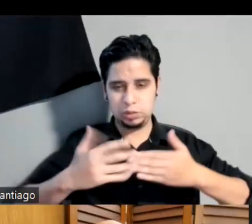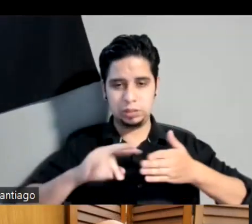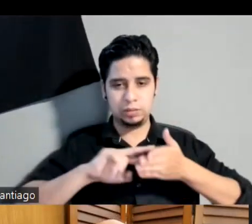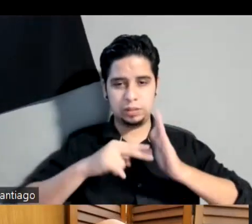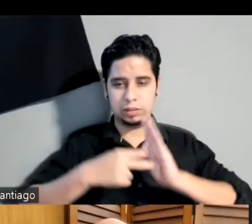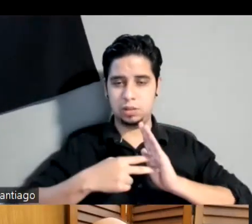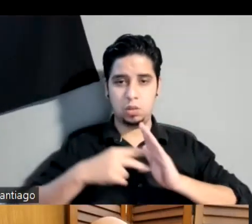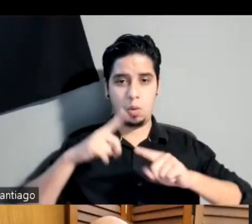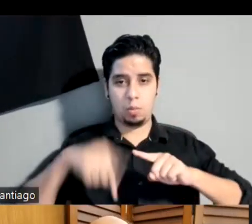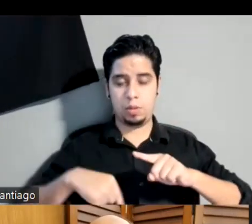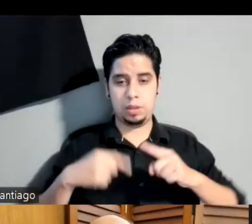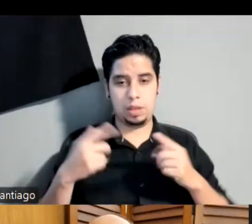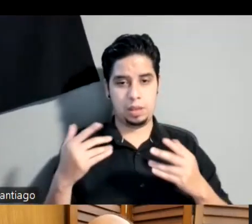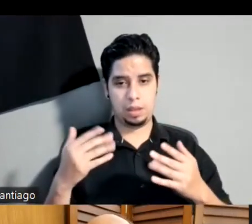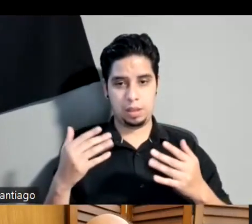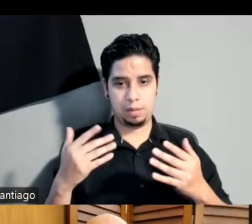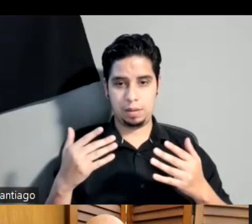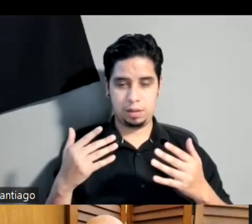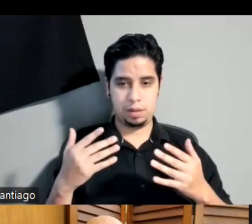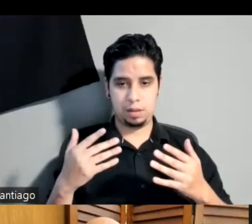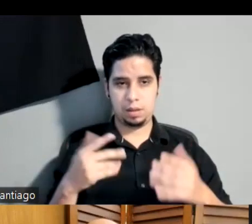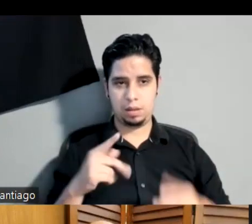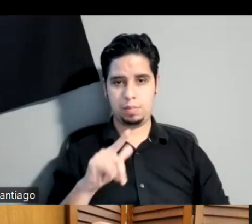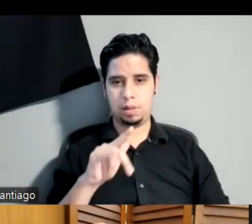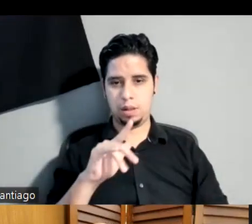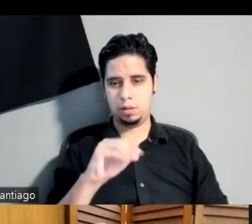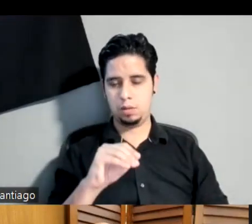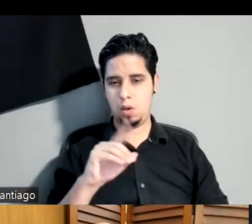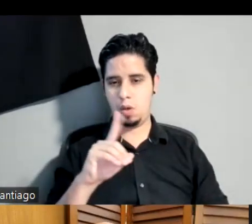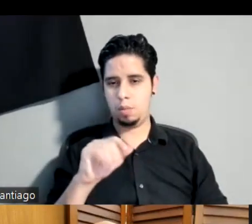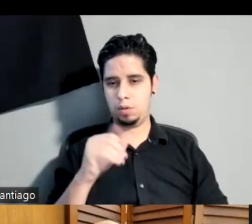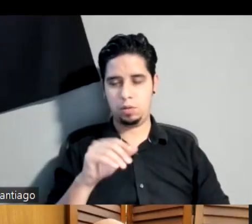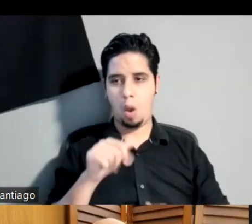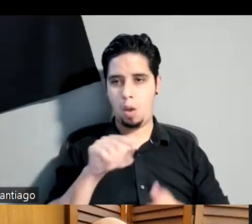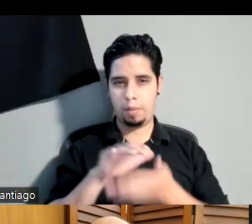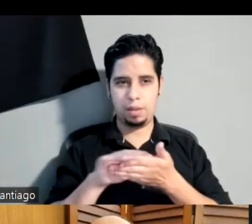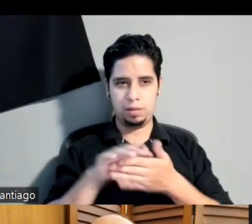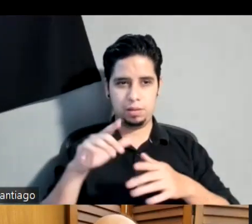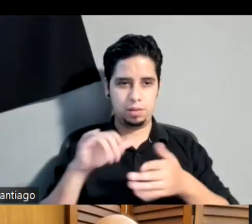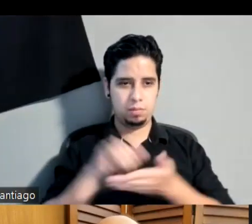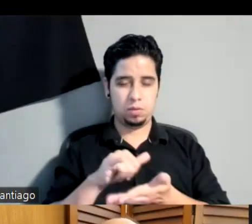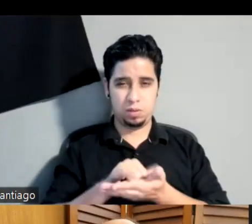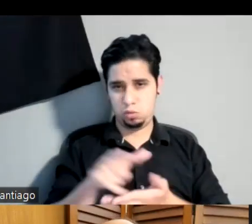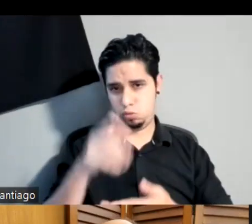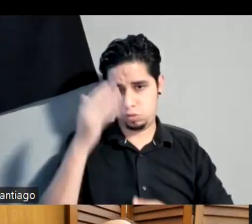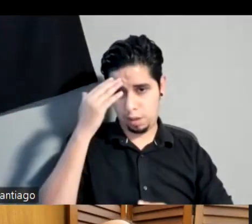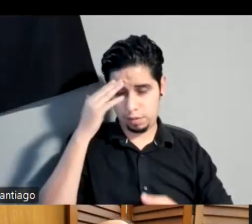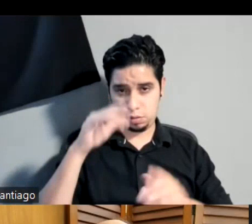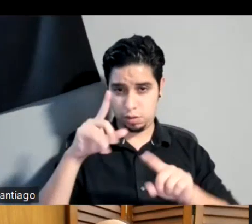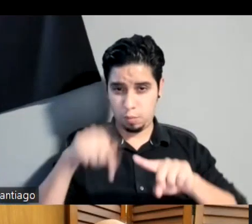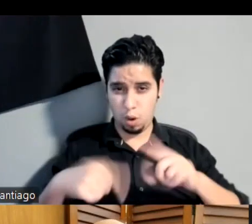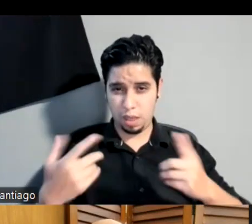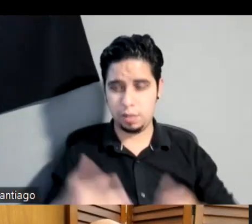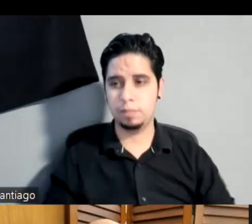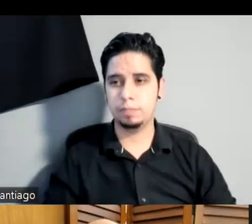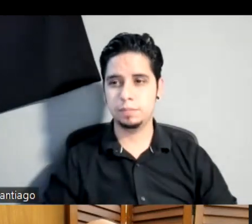no podía esperar que saliera Plácido Domingo, o que fuera, tú sabes. No se le puede pedir a